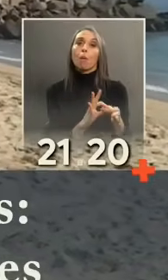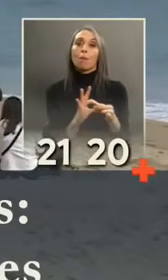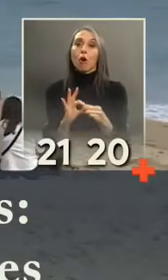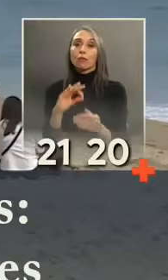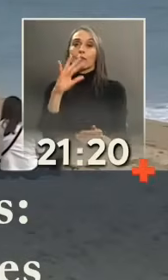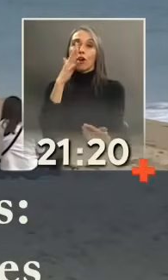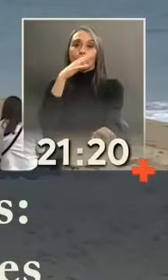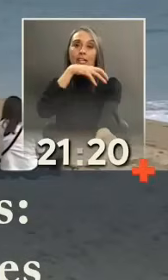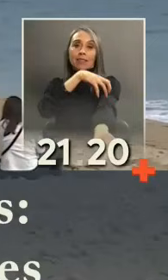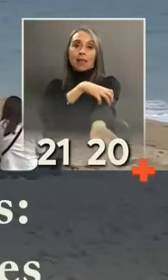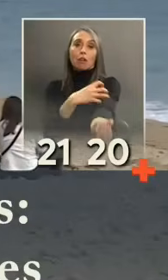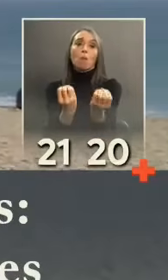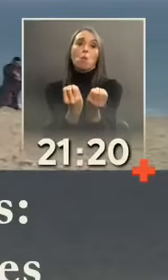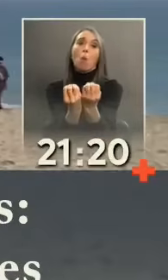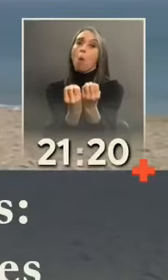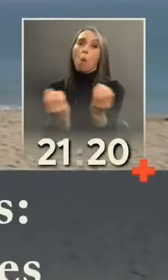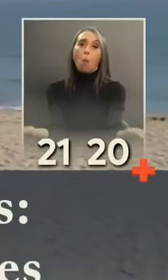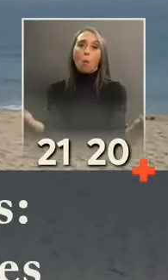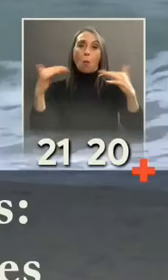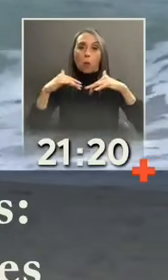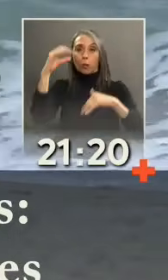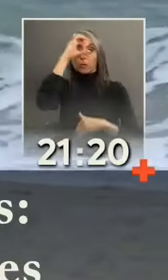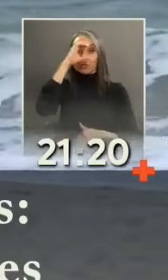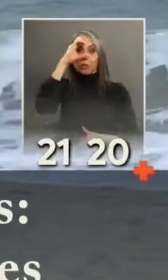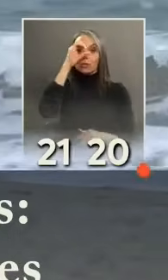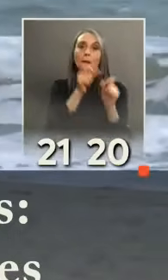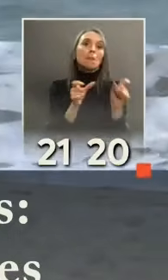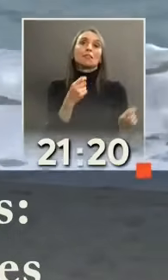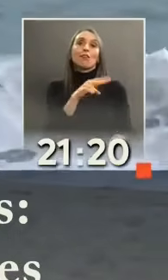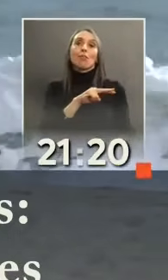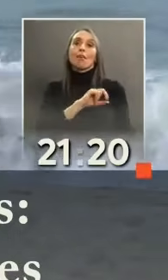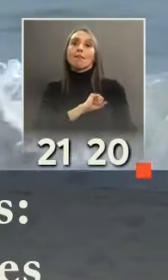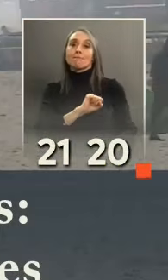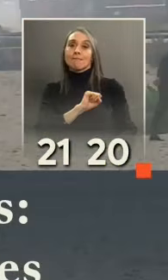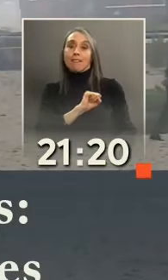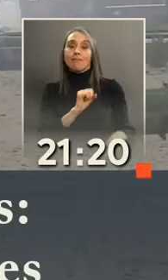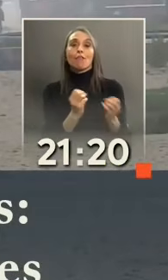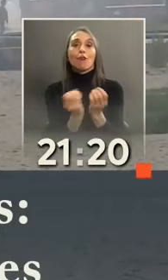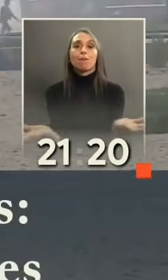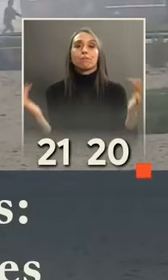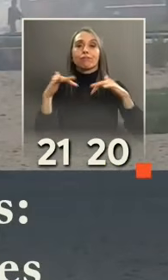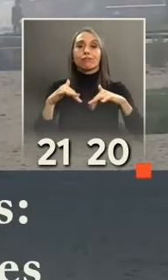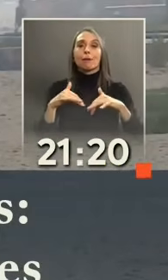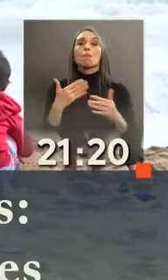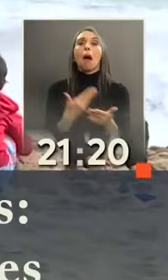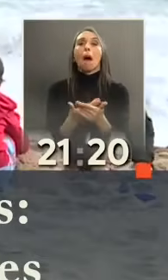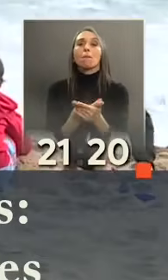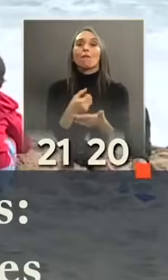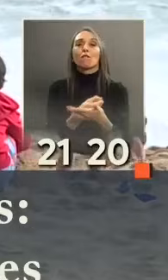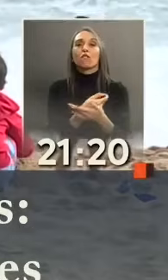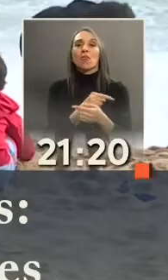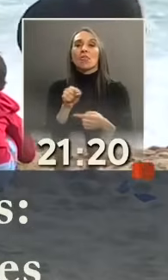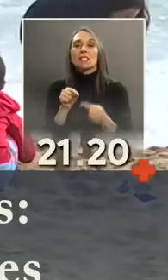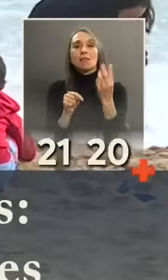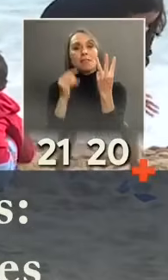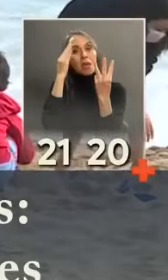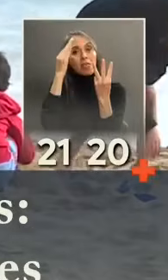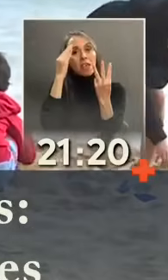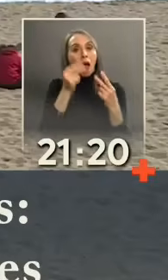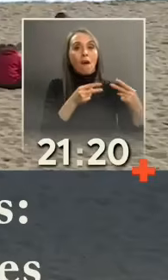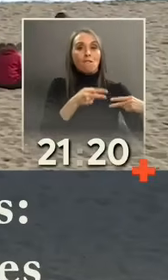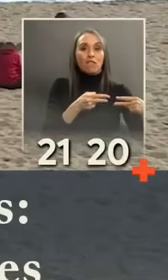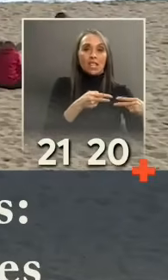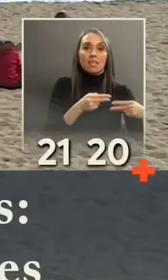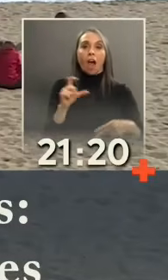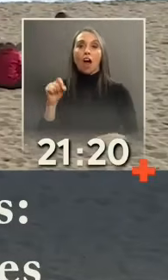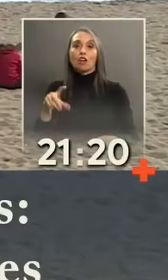región desbordada de turistas y capitalinos que decidieron pasar el fin de semana largo en Viña del Mar, Concón y otras comunas que están en